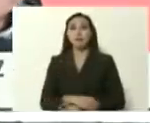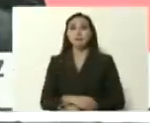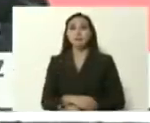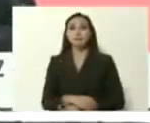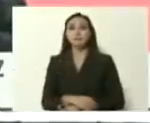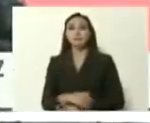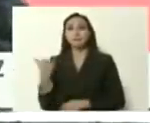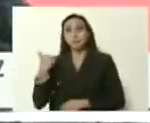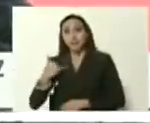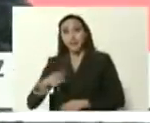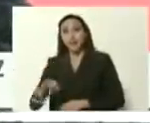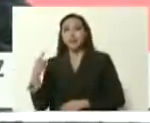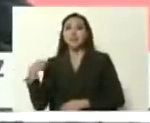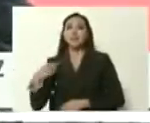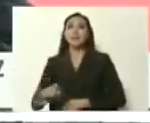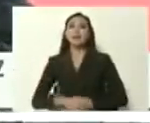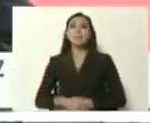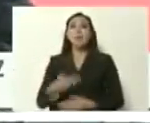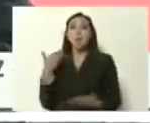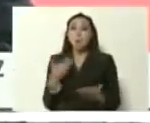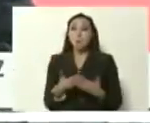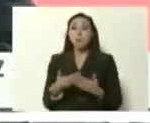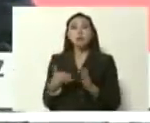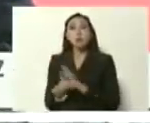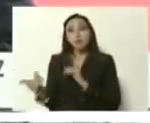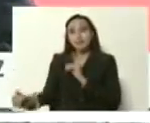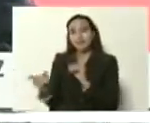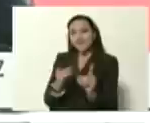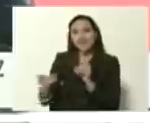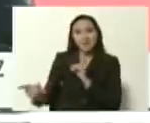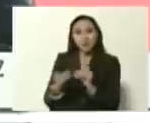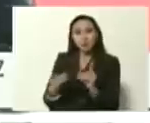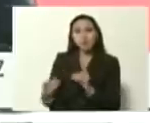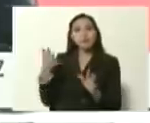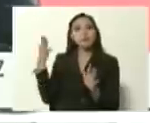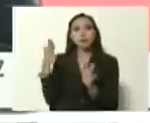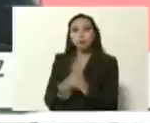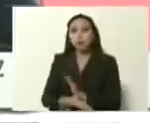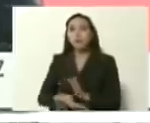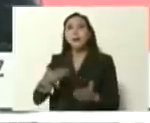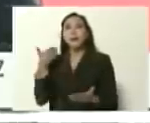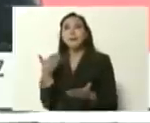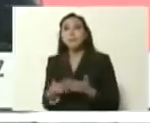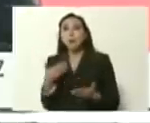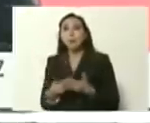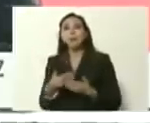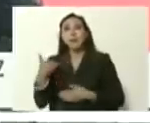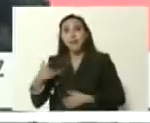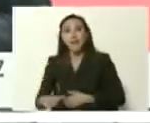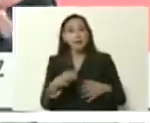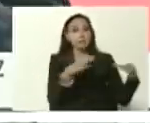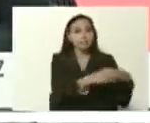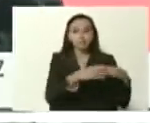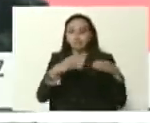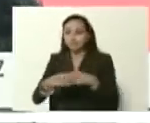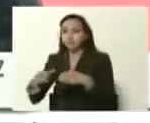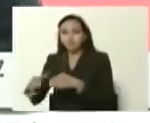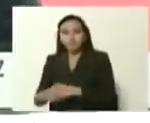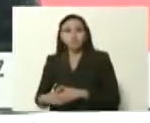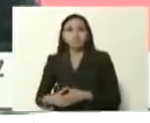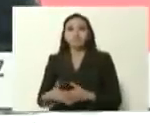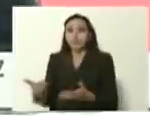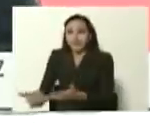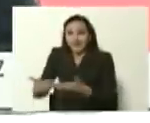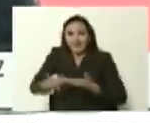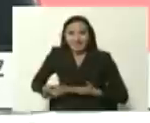lleven también estas propuestas, discutan estas propuestas con sus congregaciones y traigan